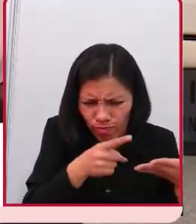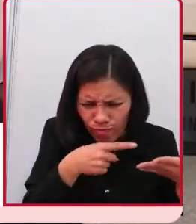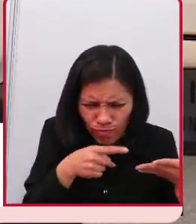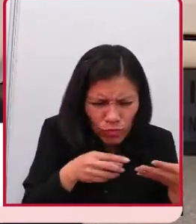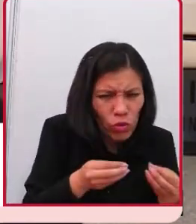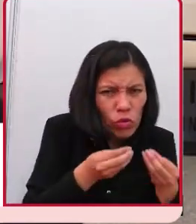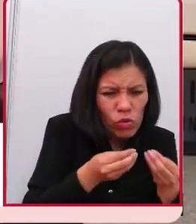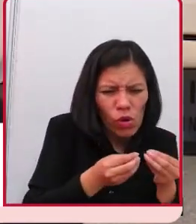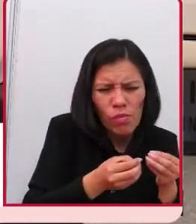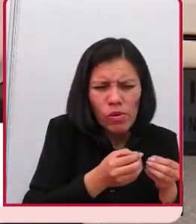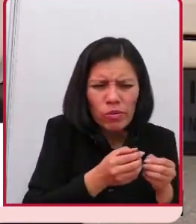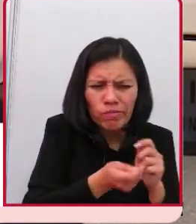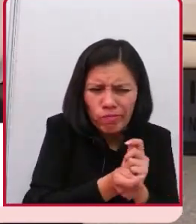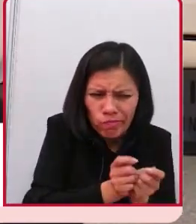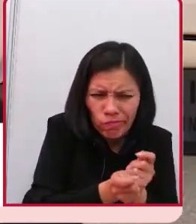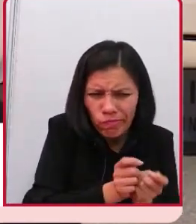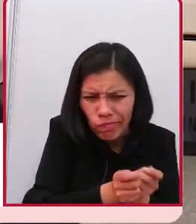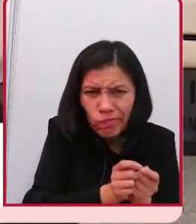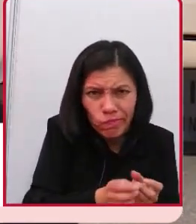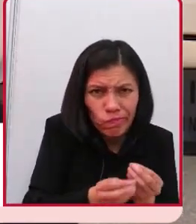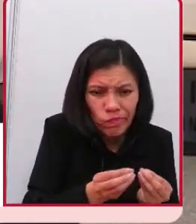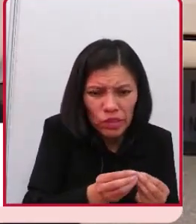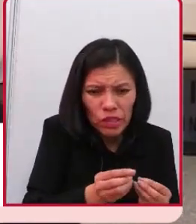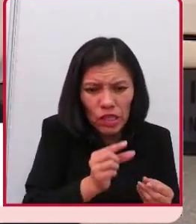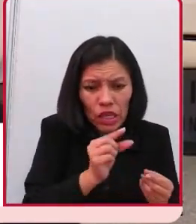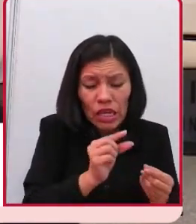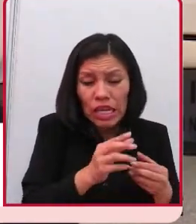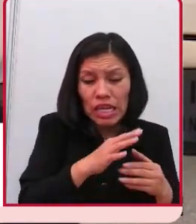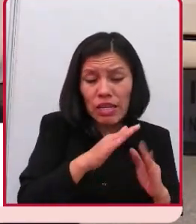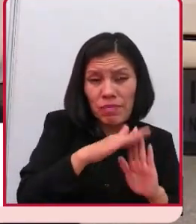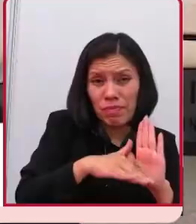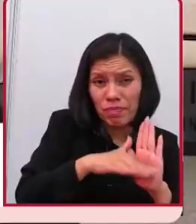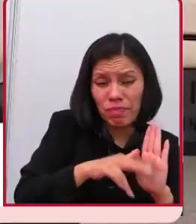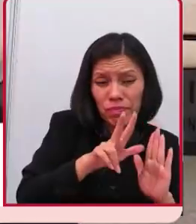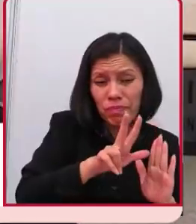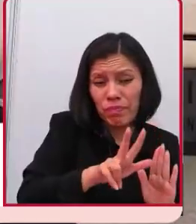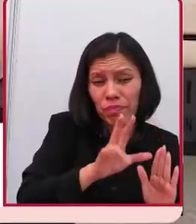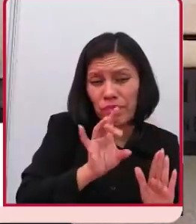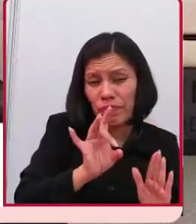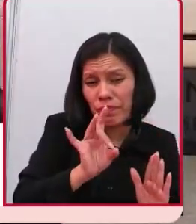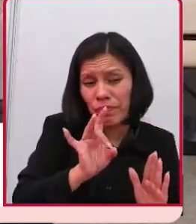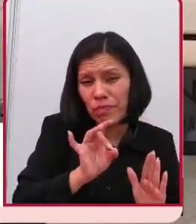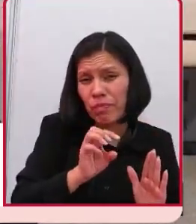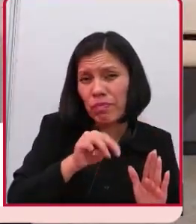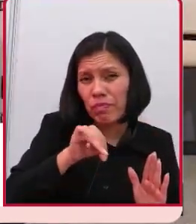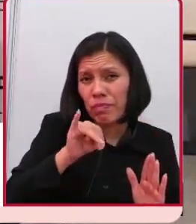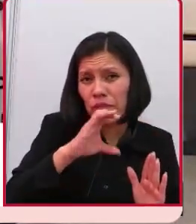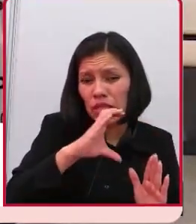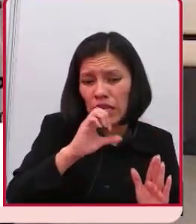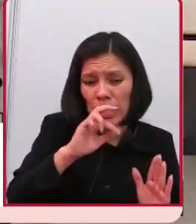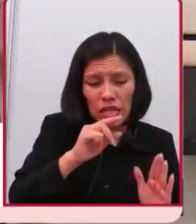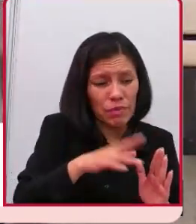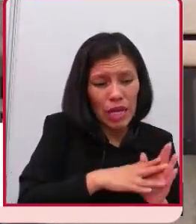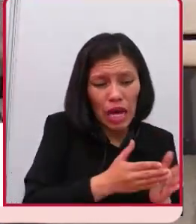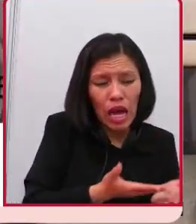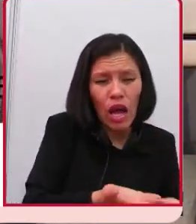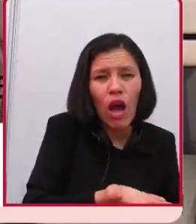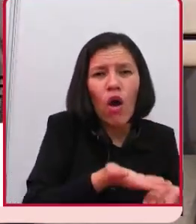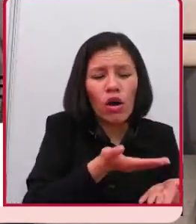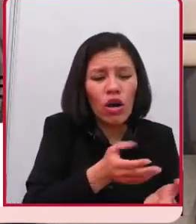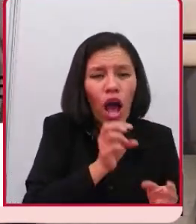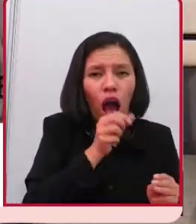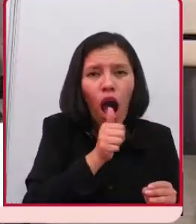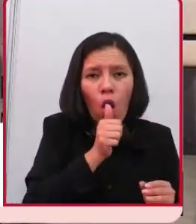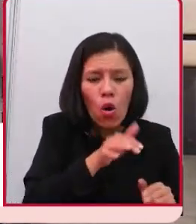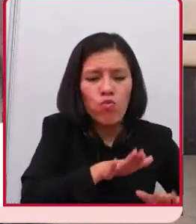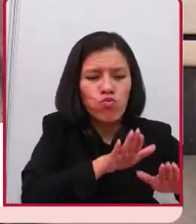212 micras con respecto a una de menos de 38 micras es totalmente distinto. Para flotar, para trasladar, tiene